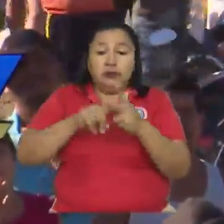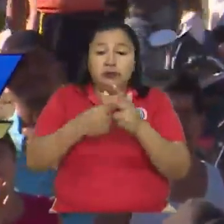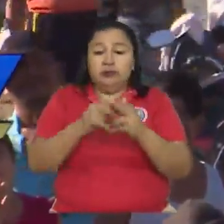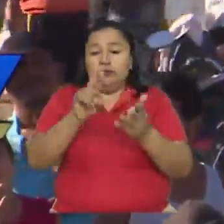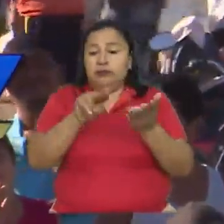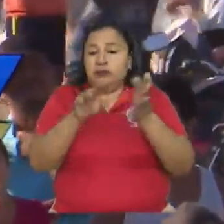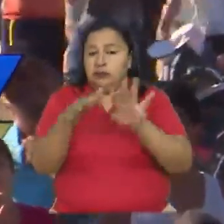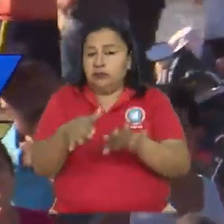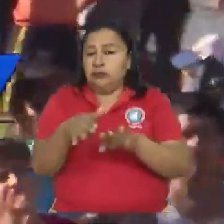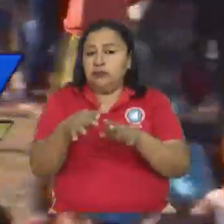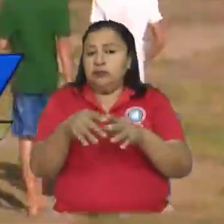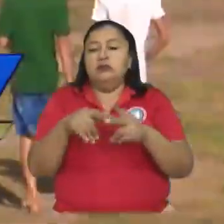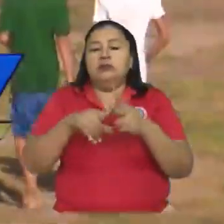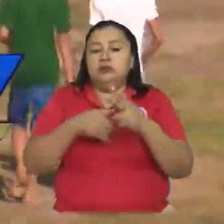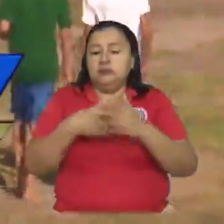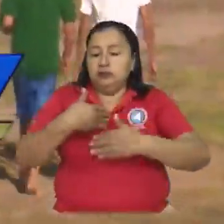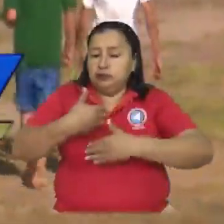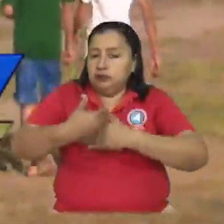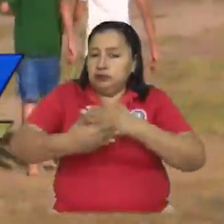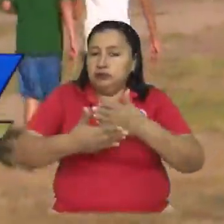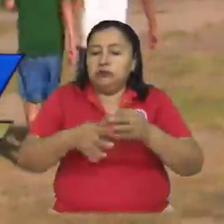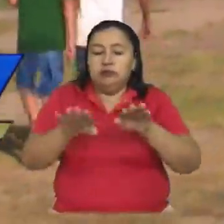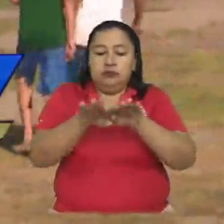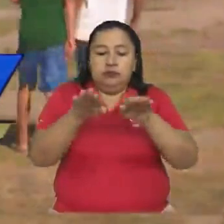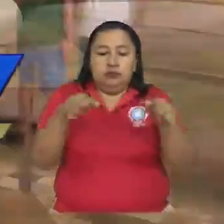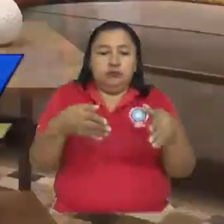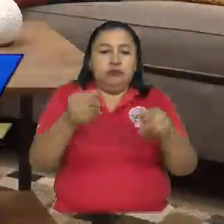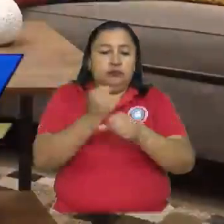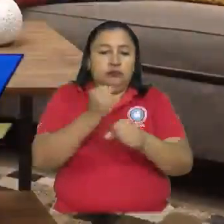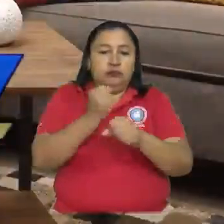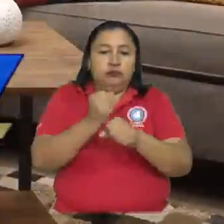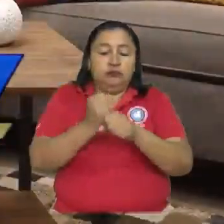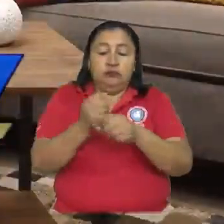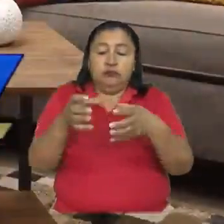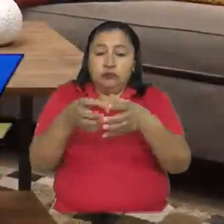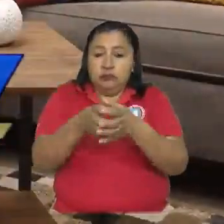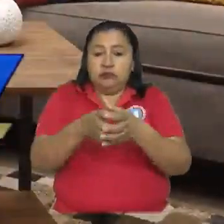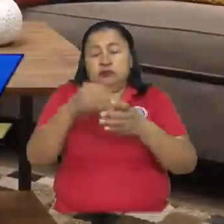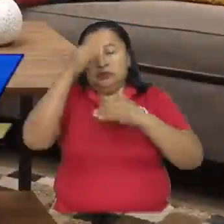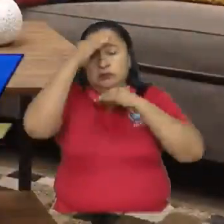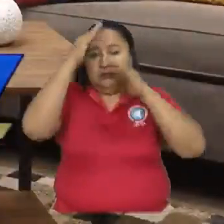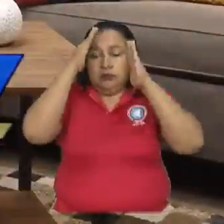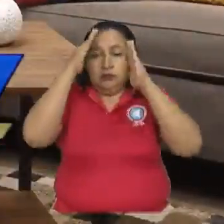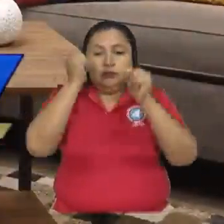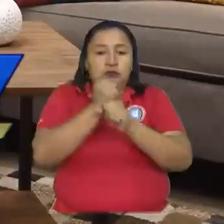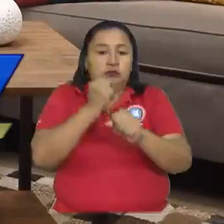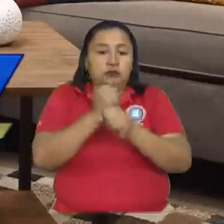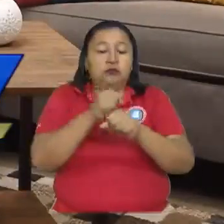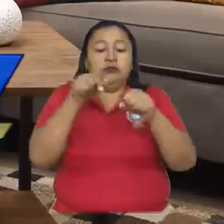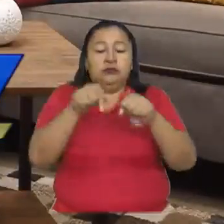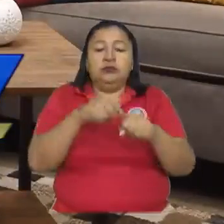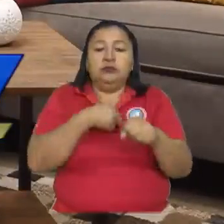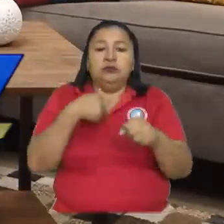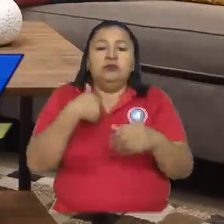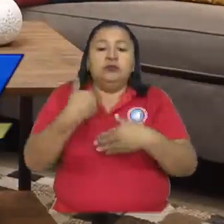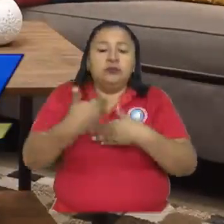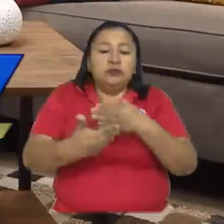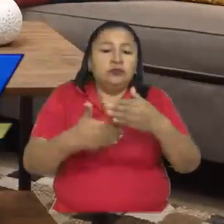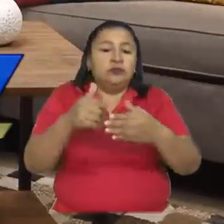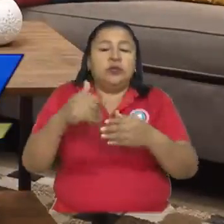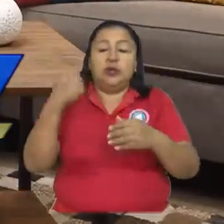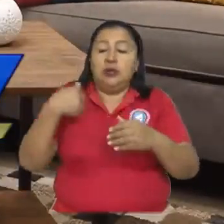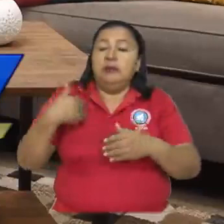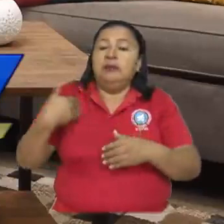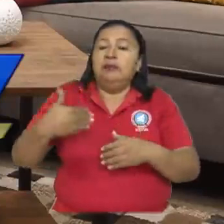venido sosteniendo las mesas de trabajo con, okay, el sector privado de cara a esta temporada